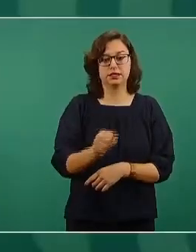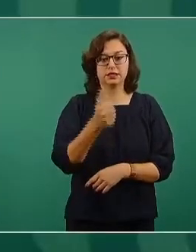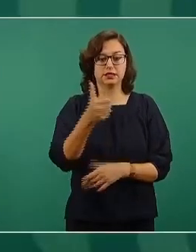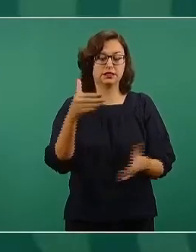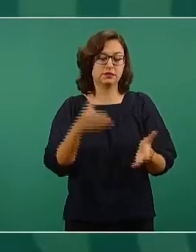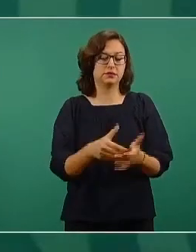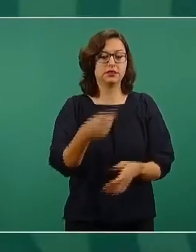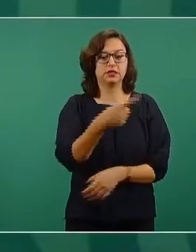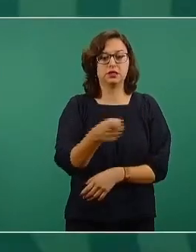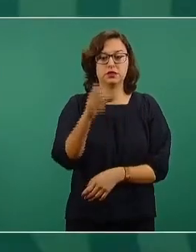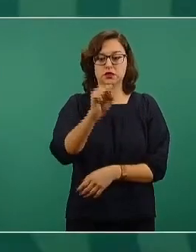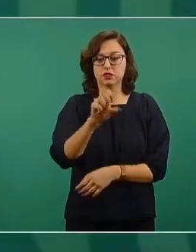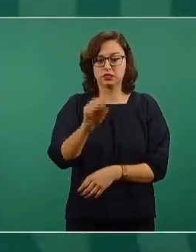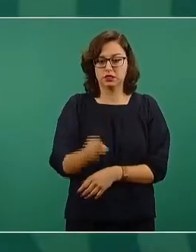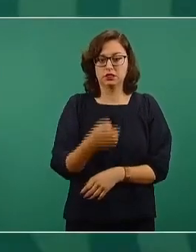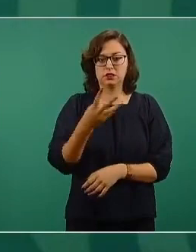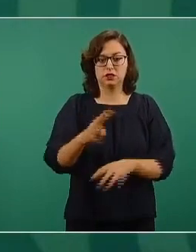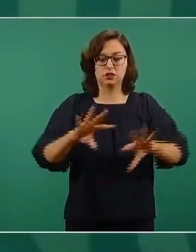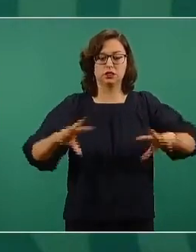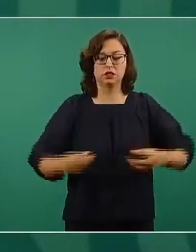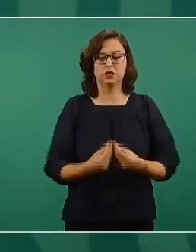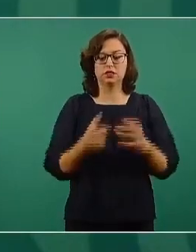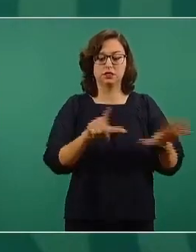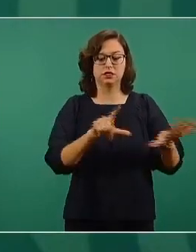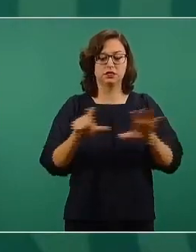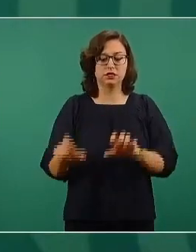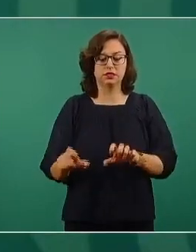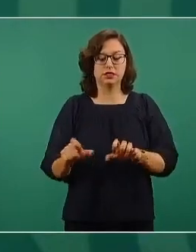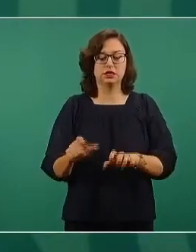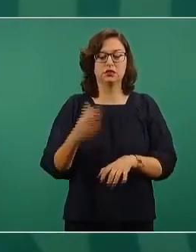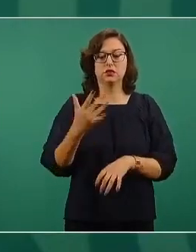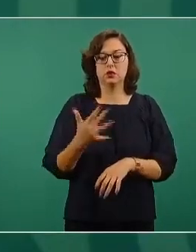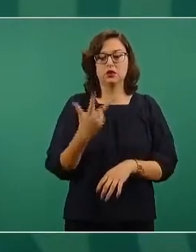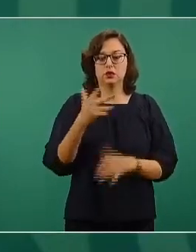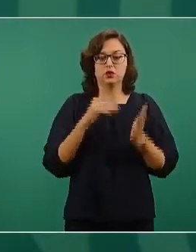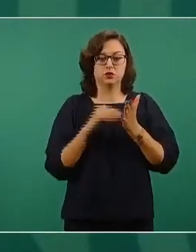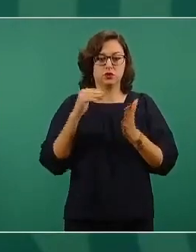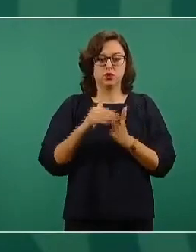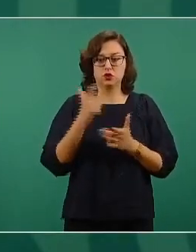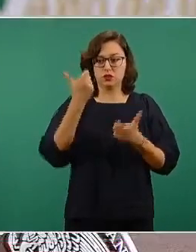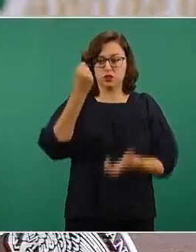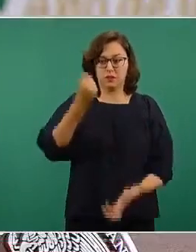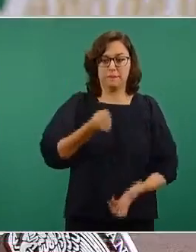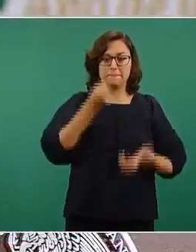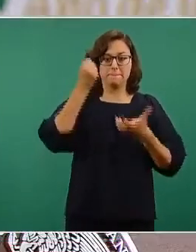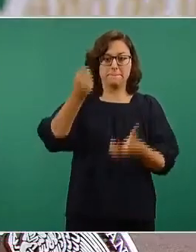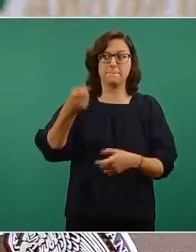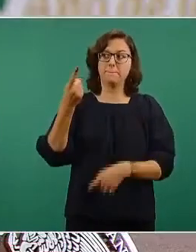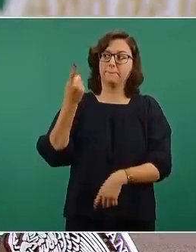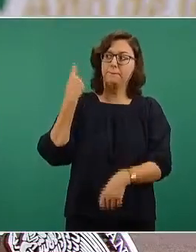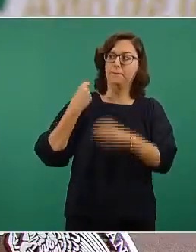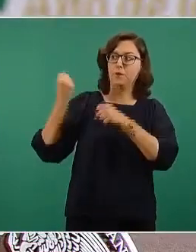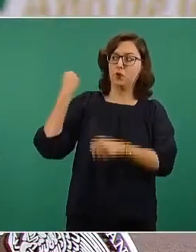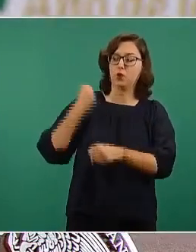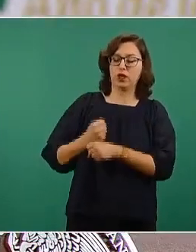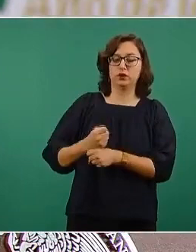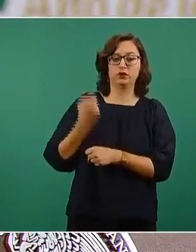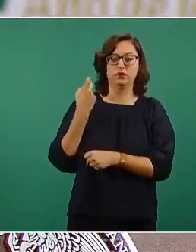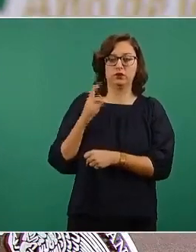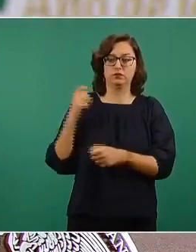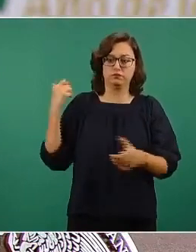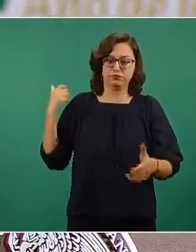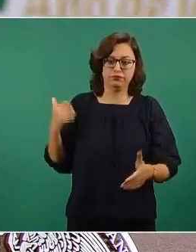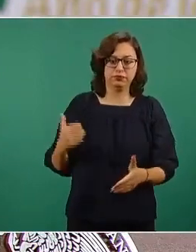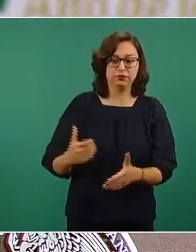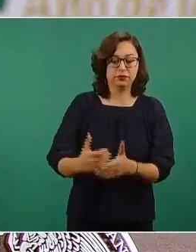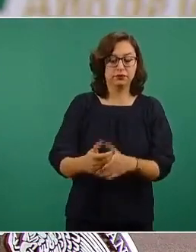66,164 por un monto de 758 millones de pesos. Esto es desde diciembre del año pasado. El